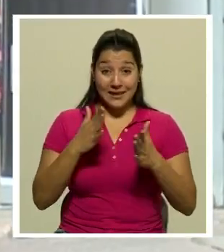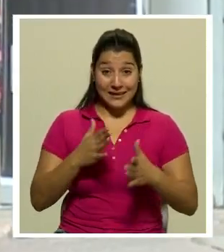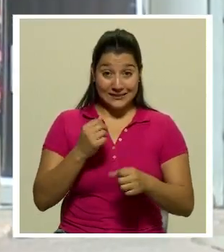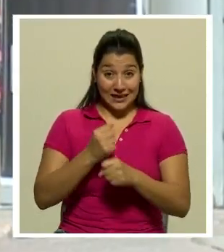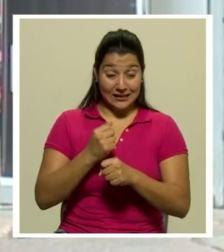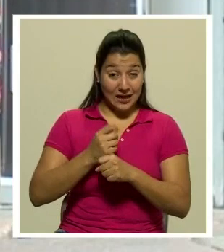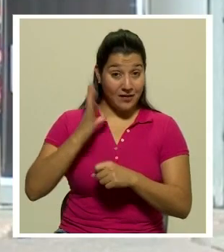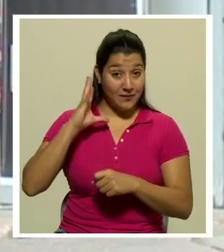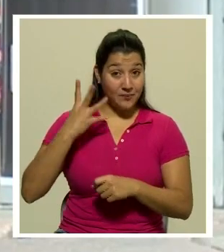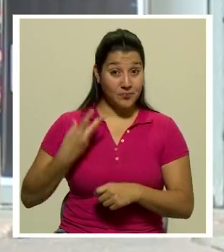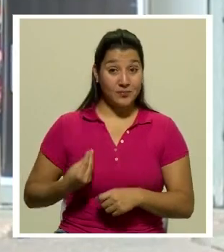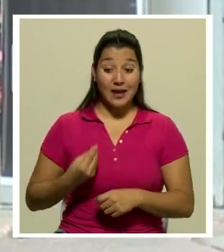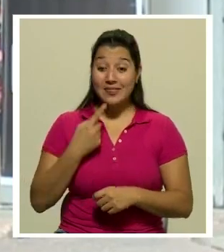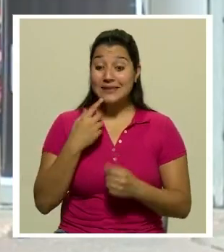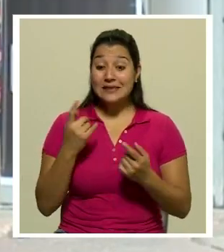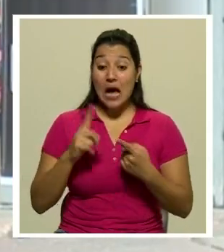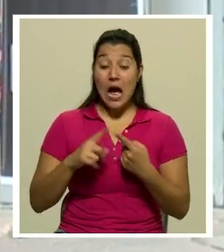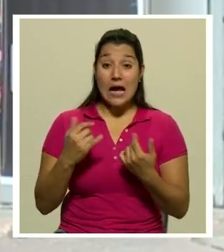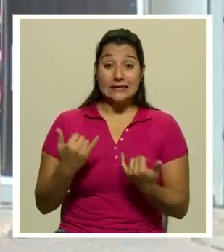día se han recibido